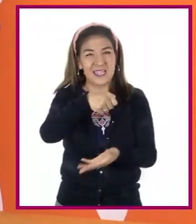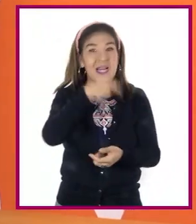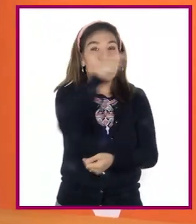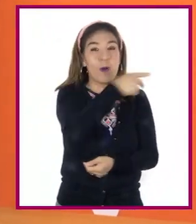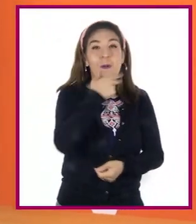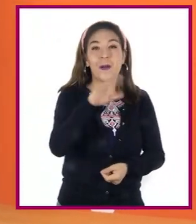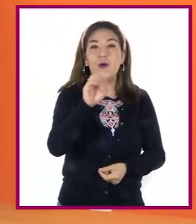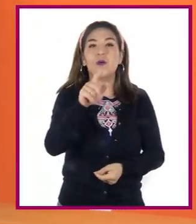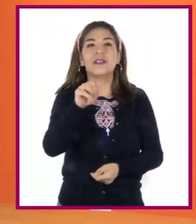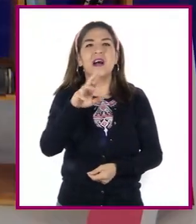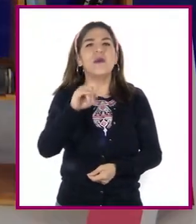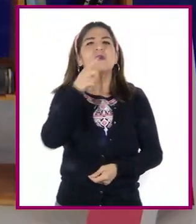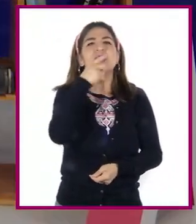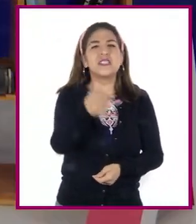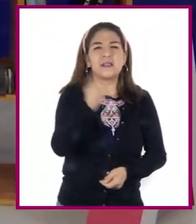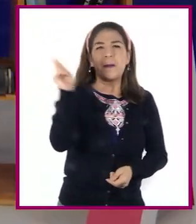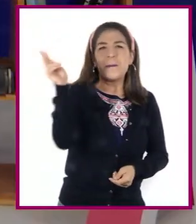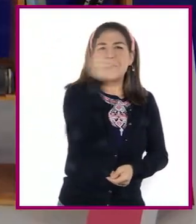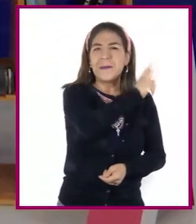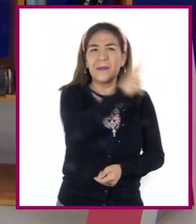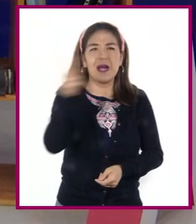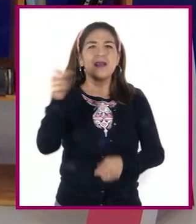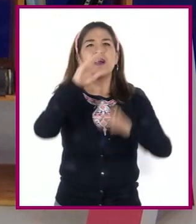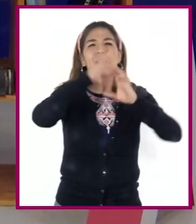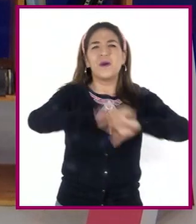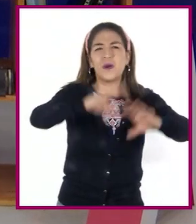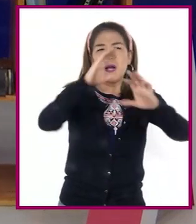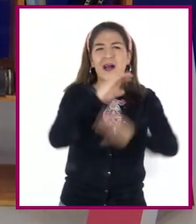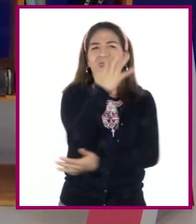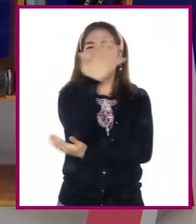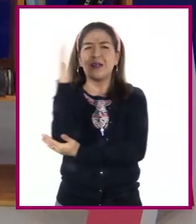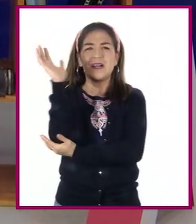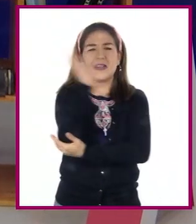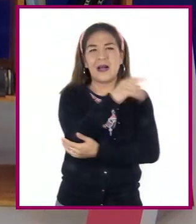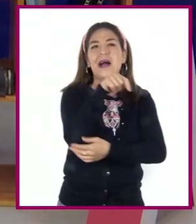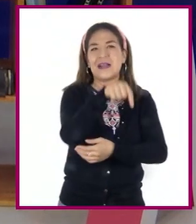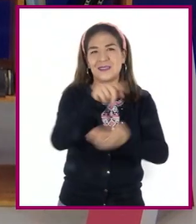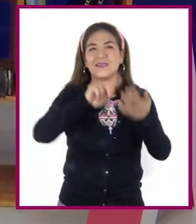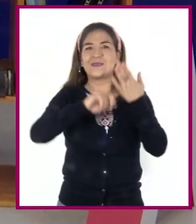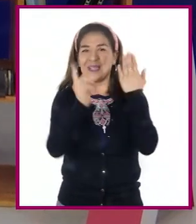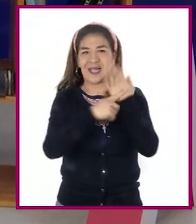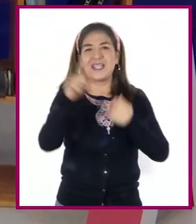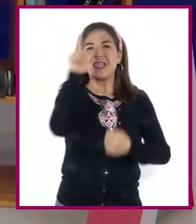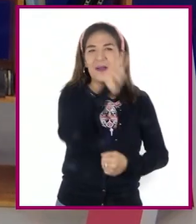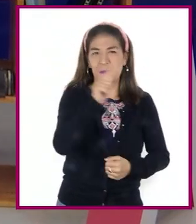aire hace que las peras bailen y las hojas canten. Eso es lenguaje figurado, ¿no?